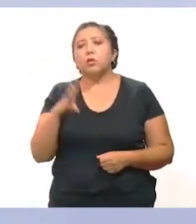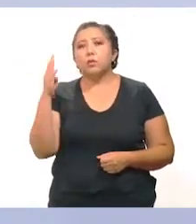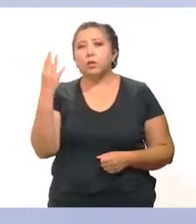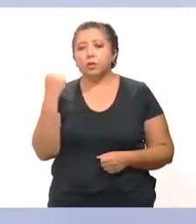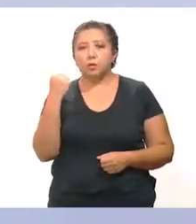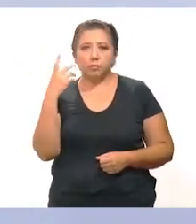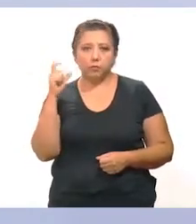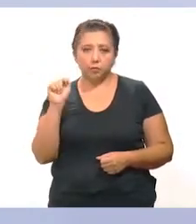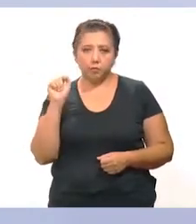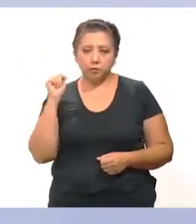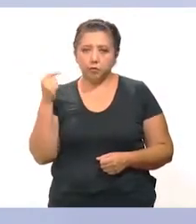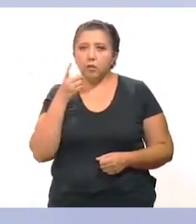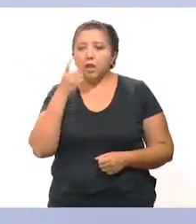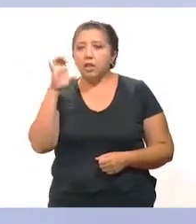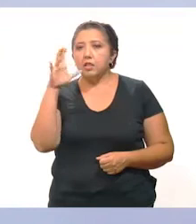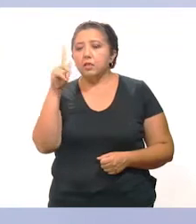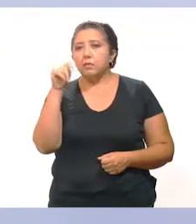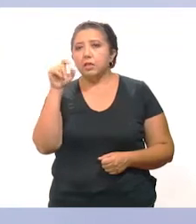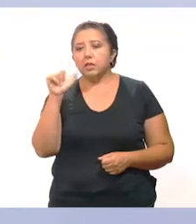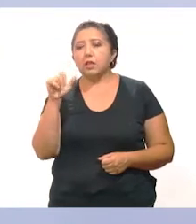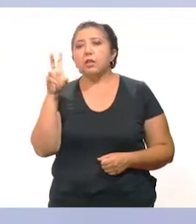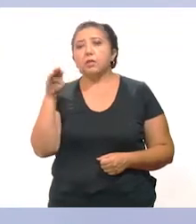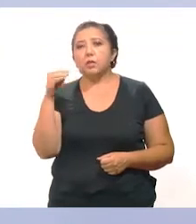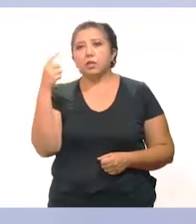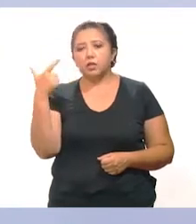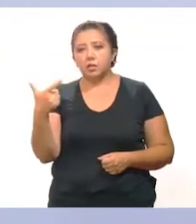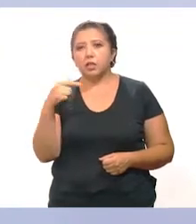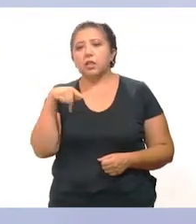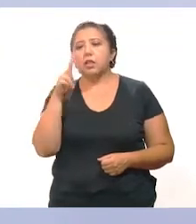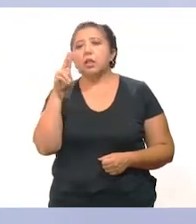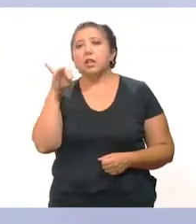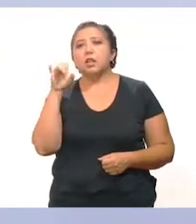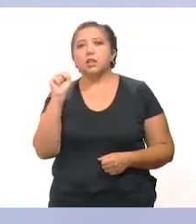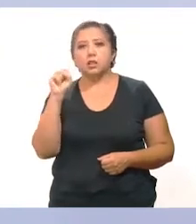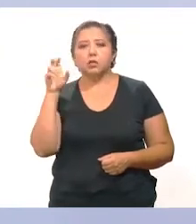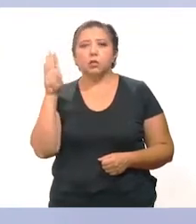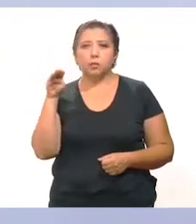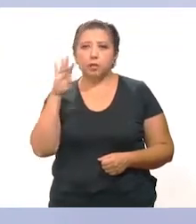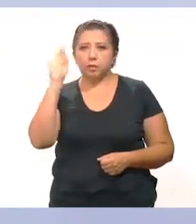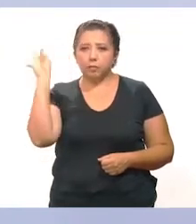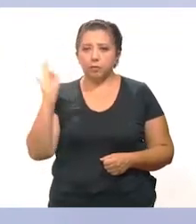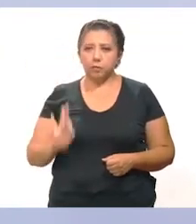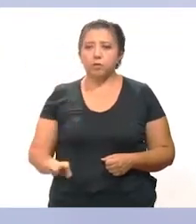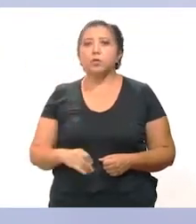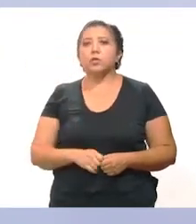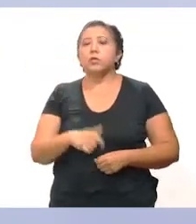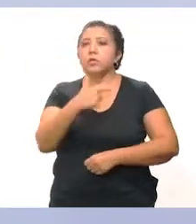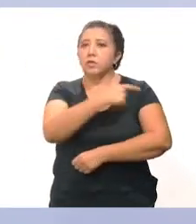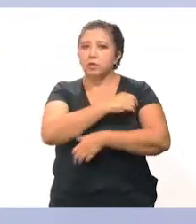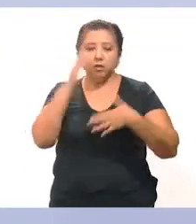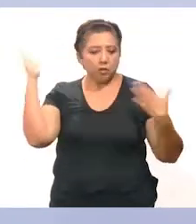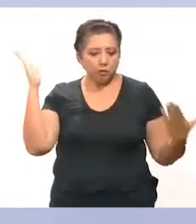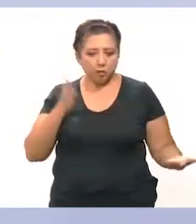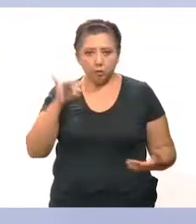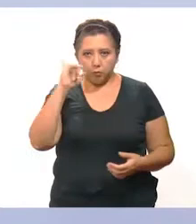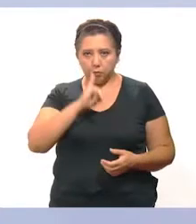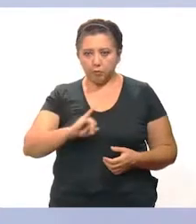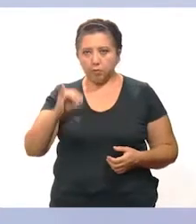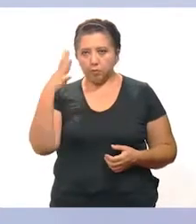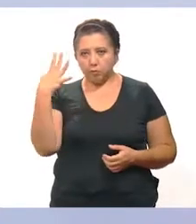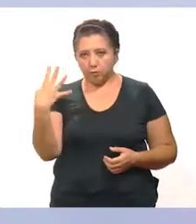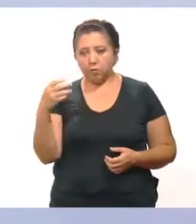99.5% de avance, Espita con el 97% y Canacín con el 90%. Las dosis que arribaron el jueves